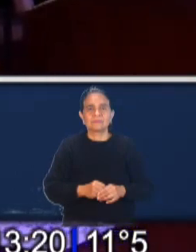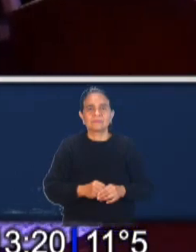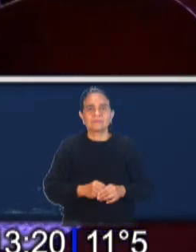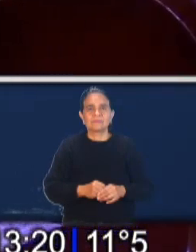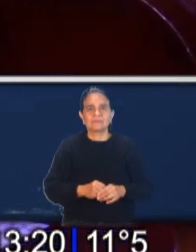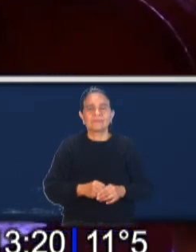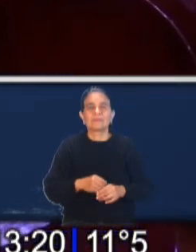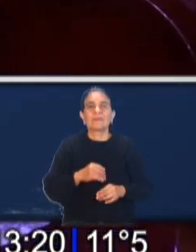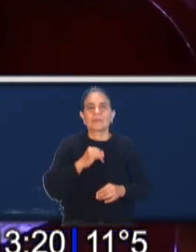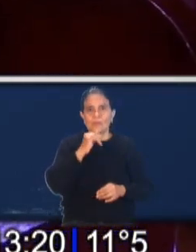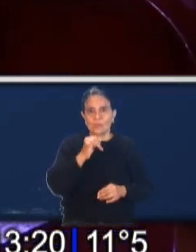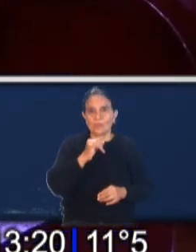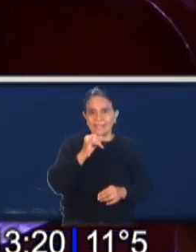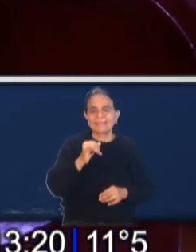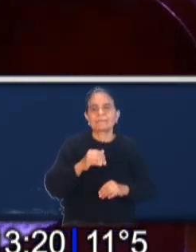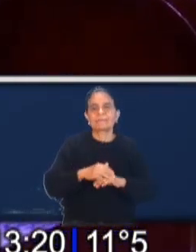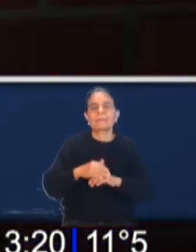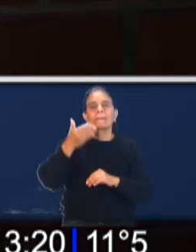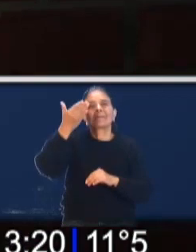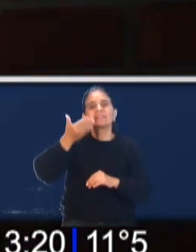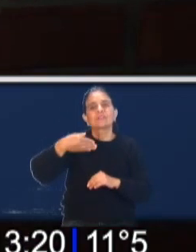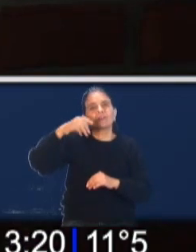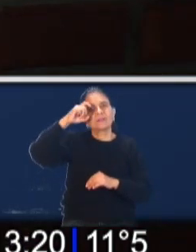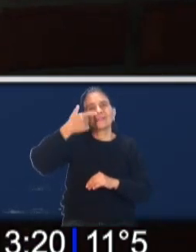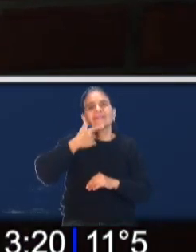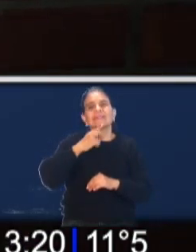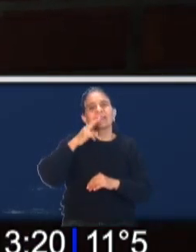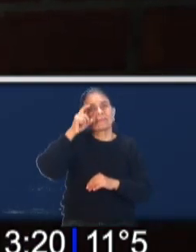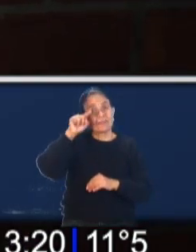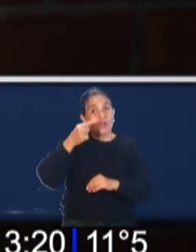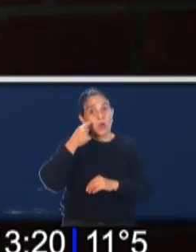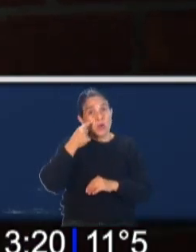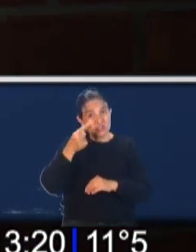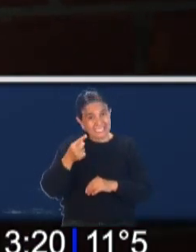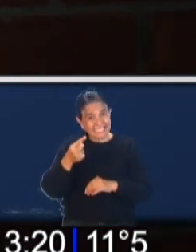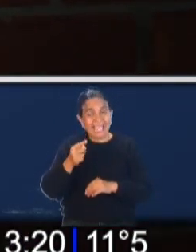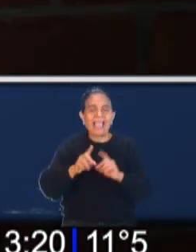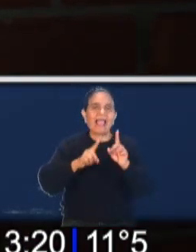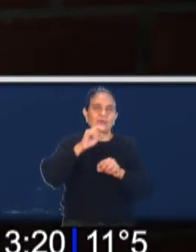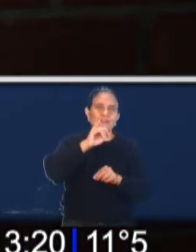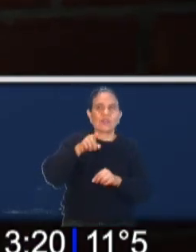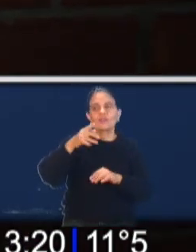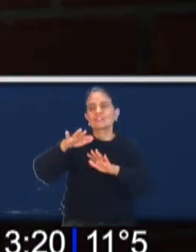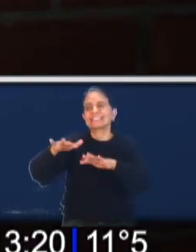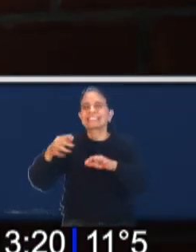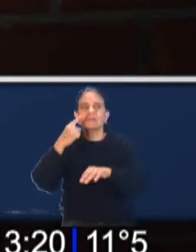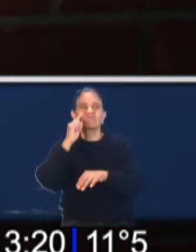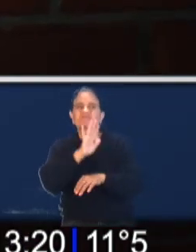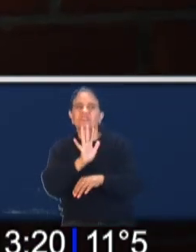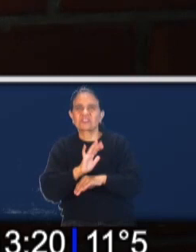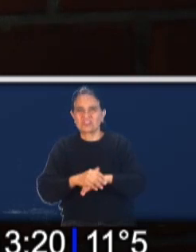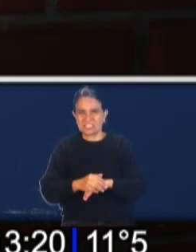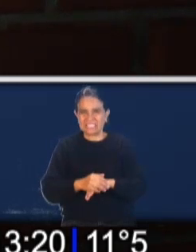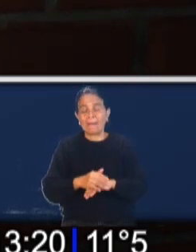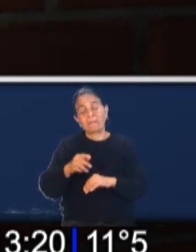¿Lo conocían? ¿Quién es Nito Mestre? Sí, algunos sí, otros más chiquitos por ahí no, pero viendo ya los